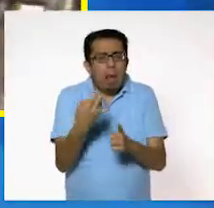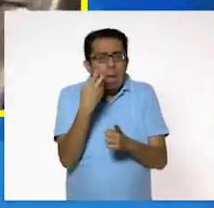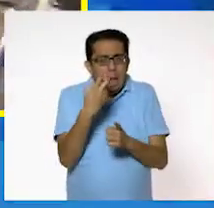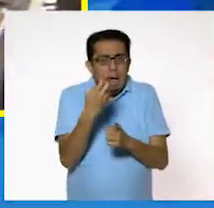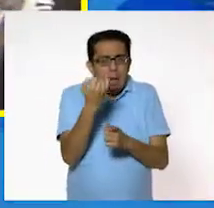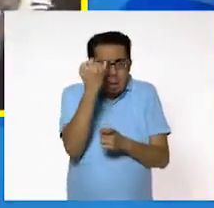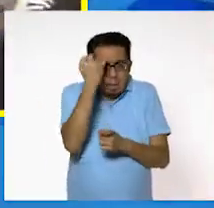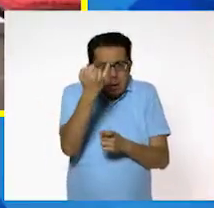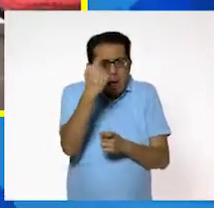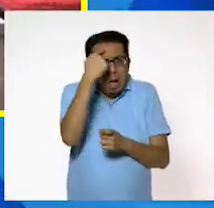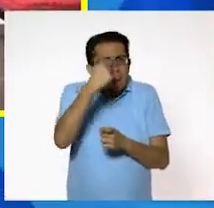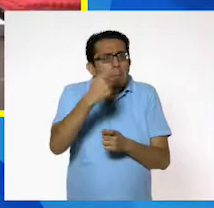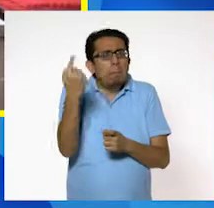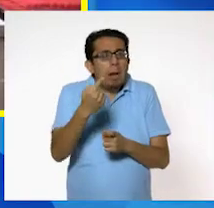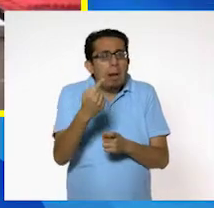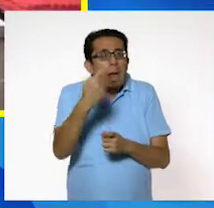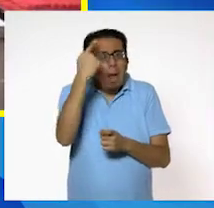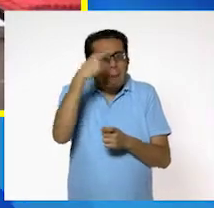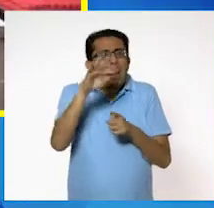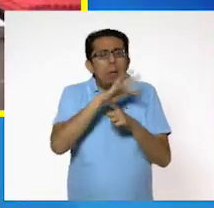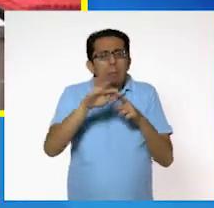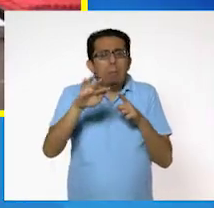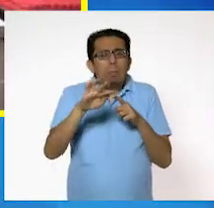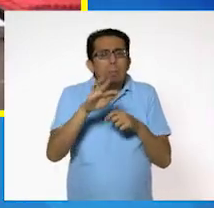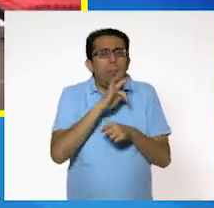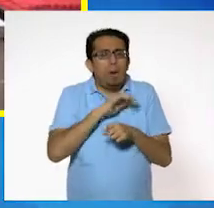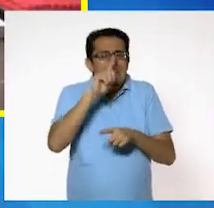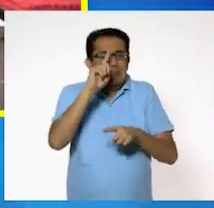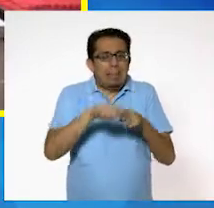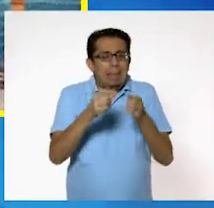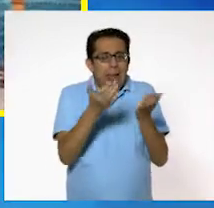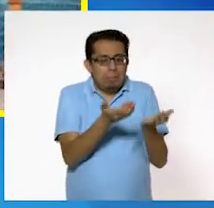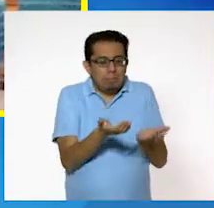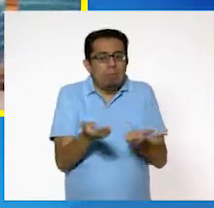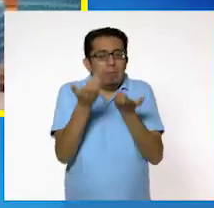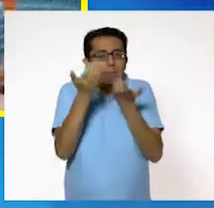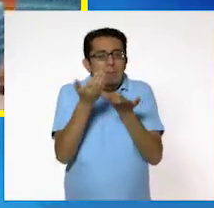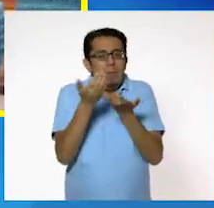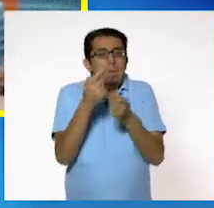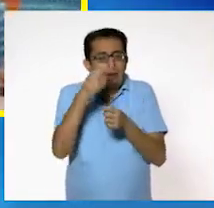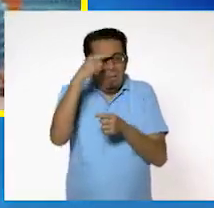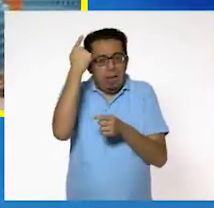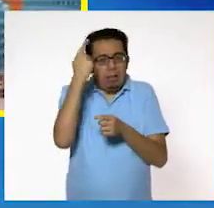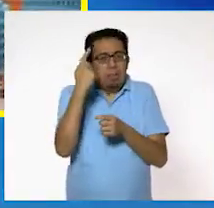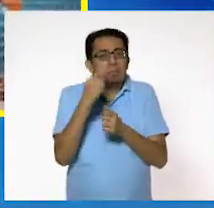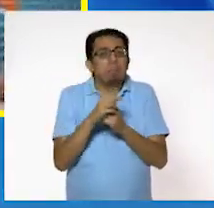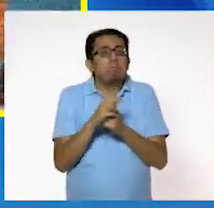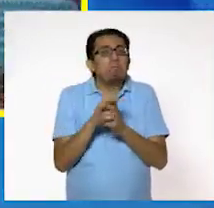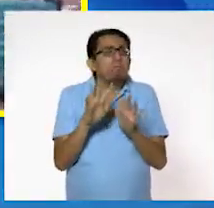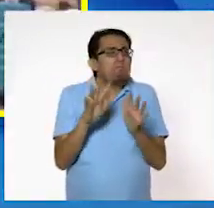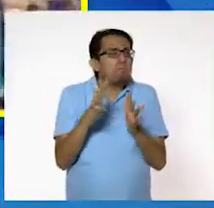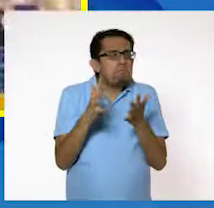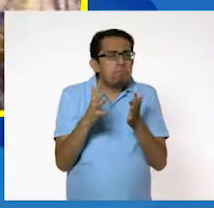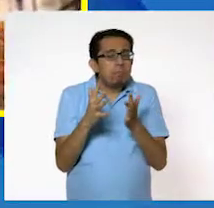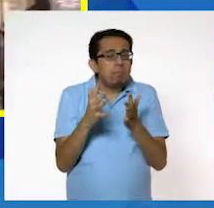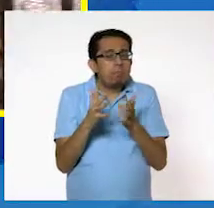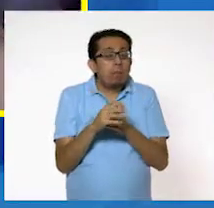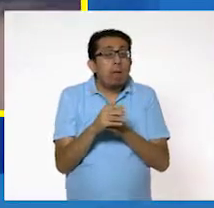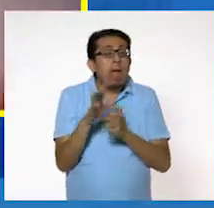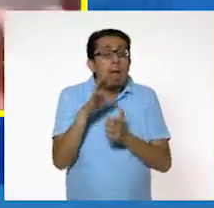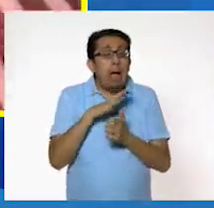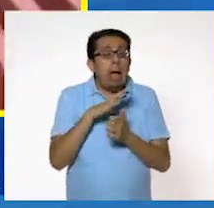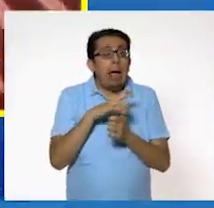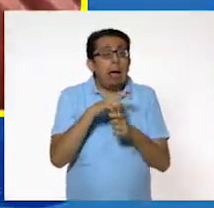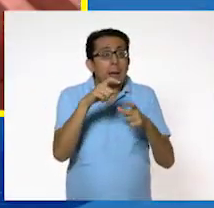para poder desmoldar fácilmente la plastilina cuando ya está fría. Aproximadamente son 50 lingotes lo